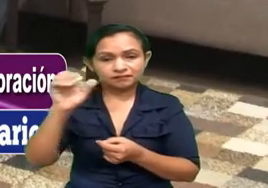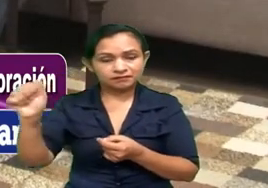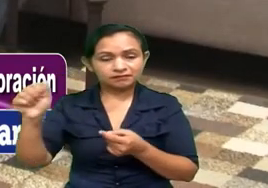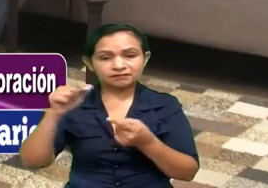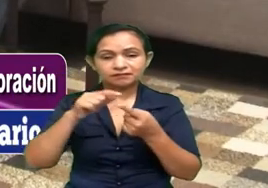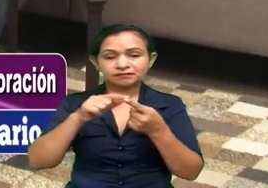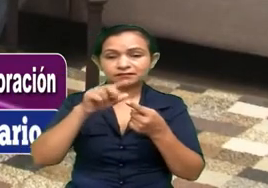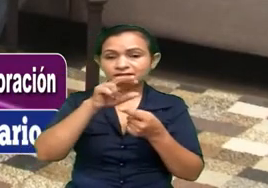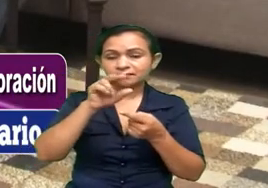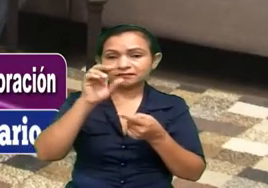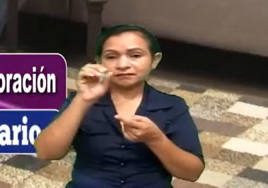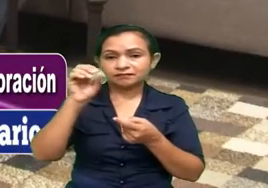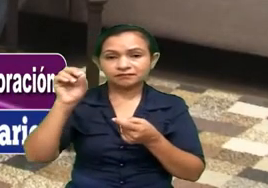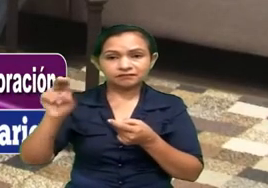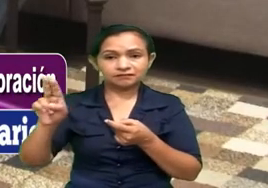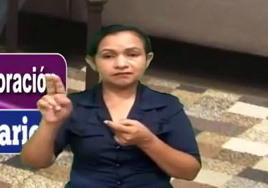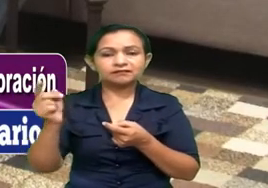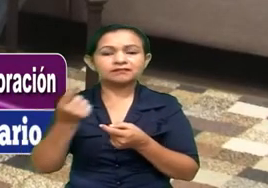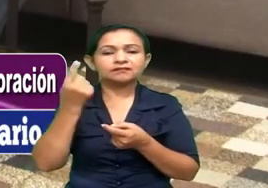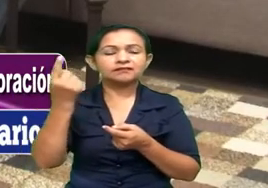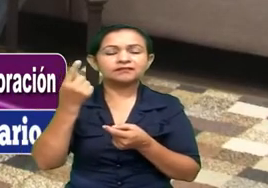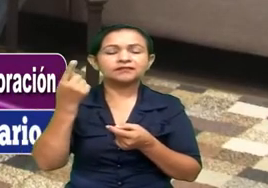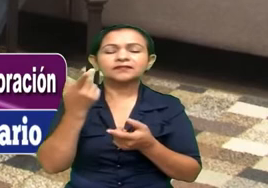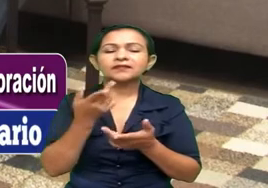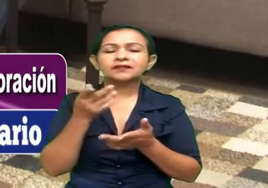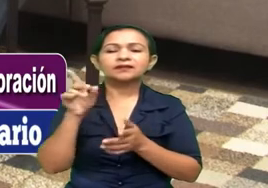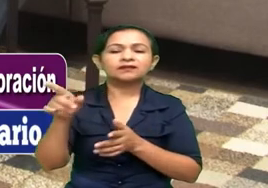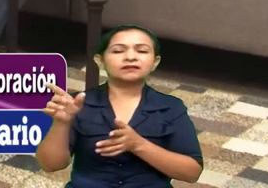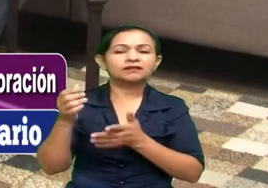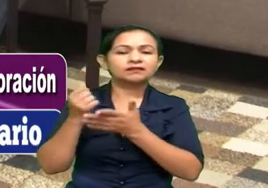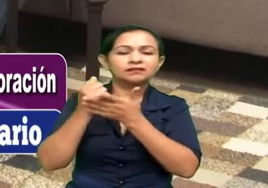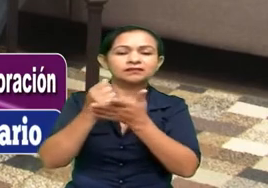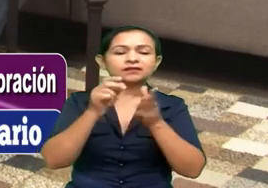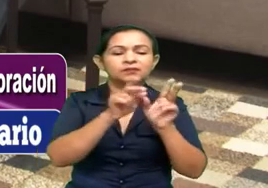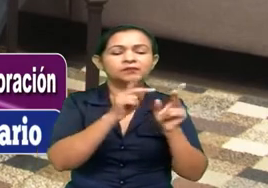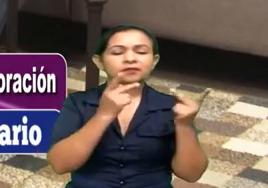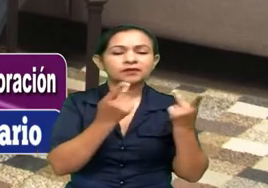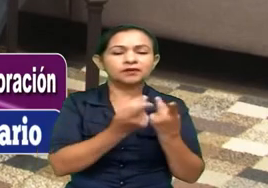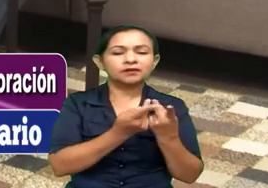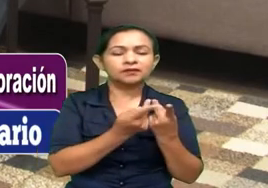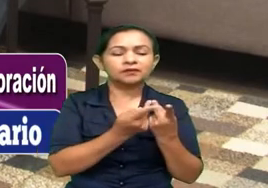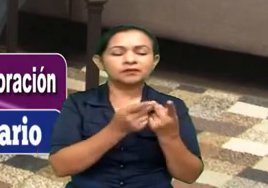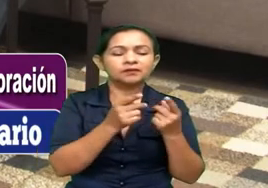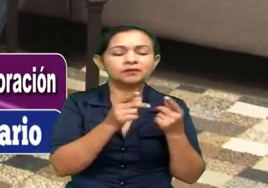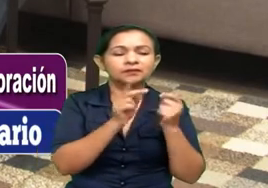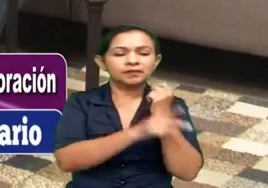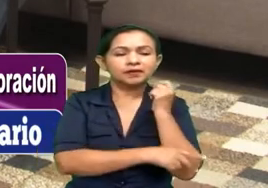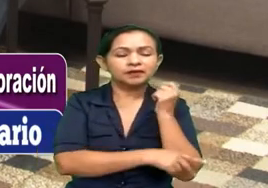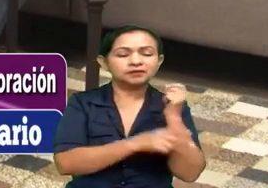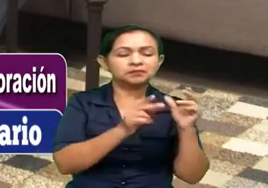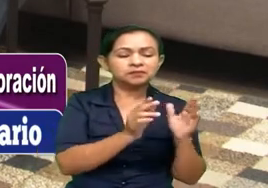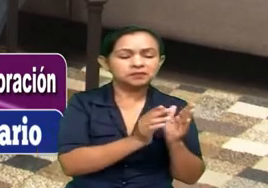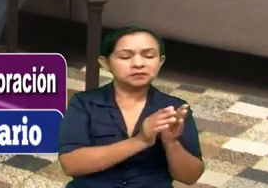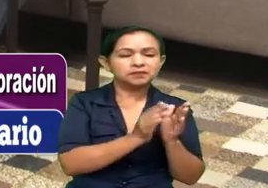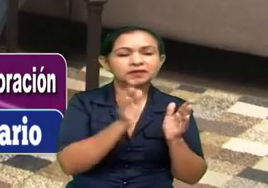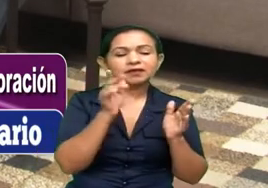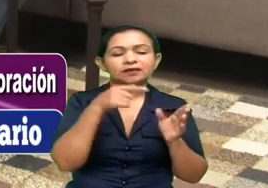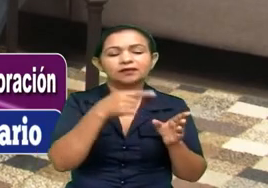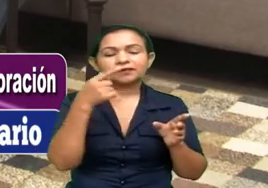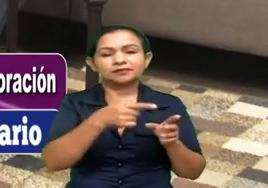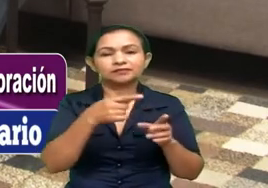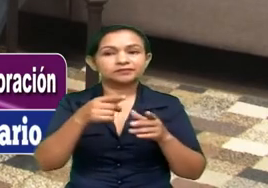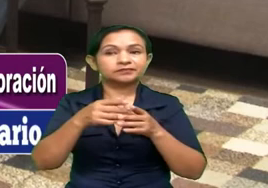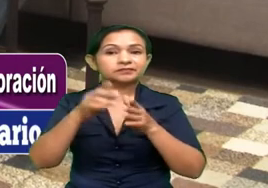Naciones Unidas, solo sirven para perjudicar a los pueblos pequeños como nosotros, pero a las